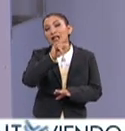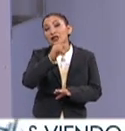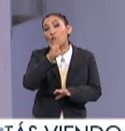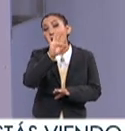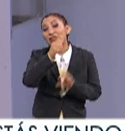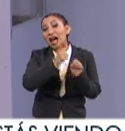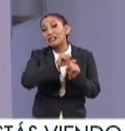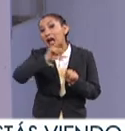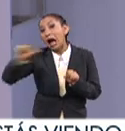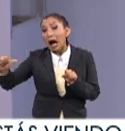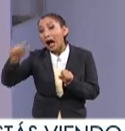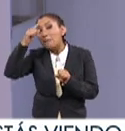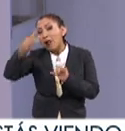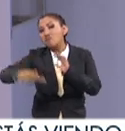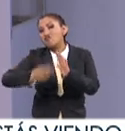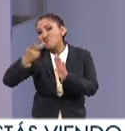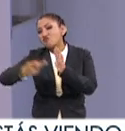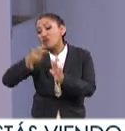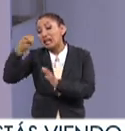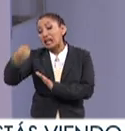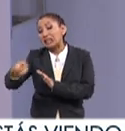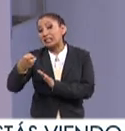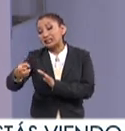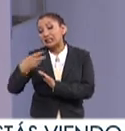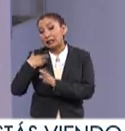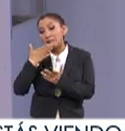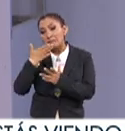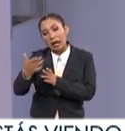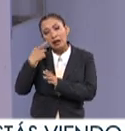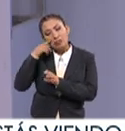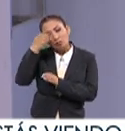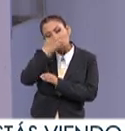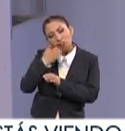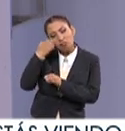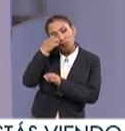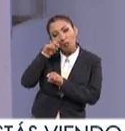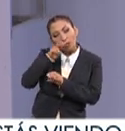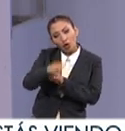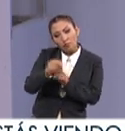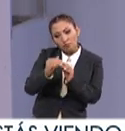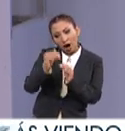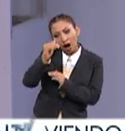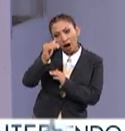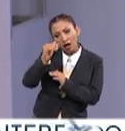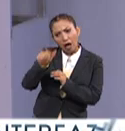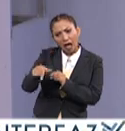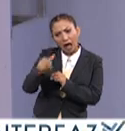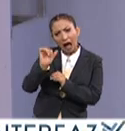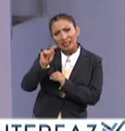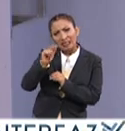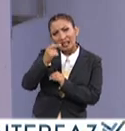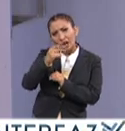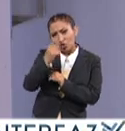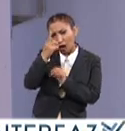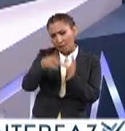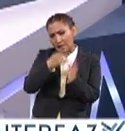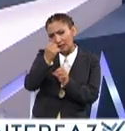40 años con cierta periodicidad, porque este es un muy buen indicador cuando se eleva de que alguien ¿Una vez tiene, al